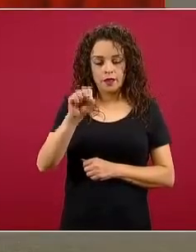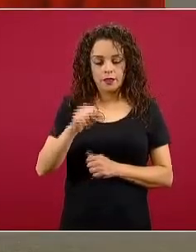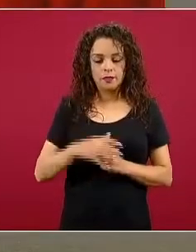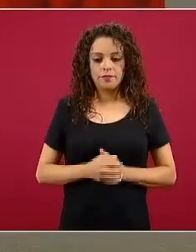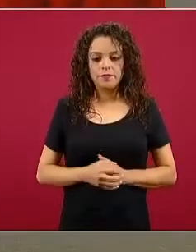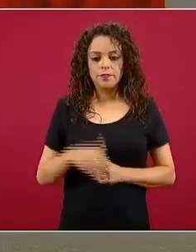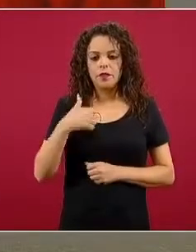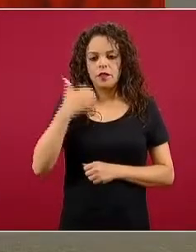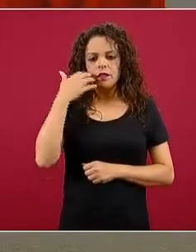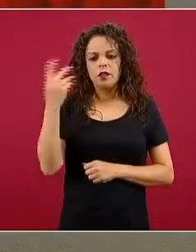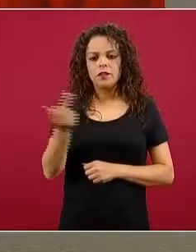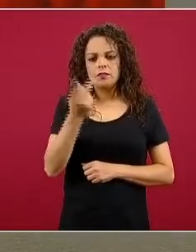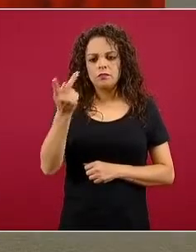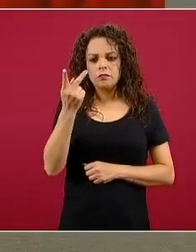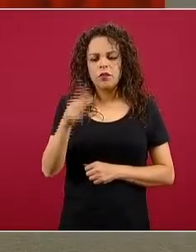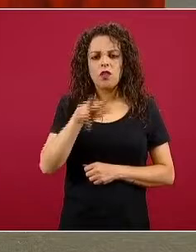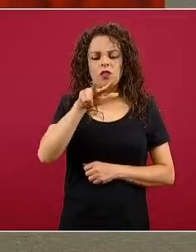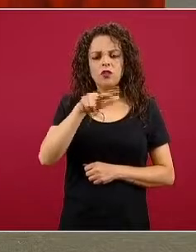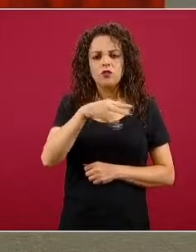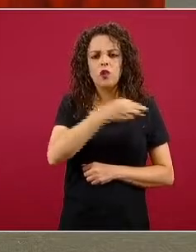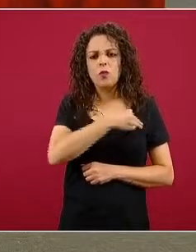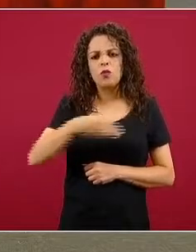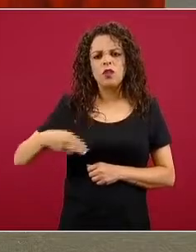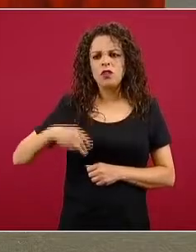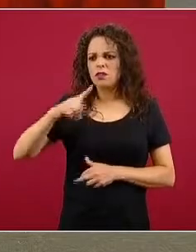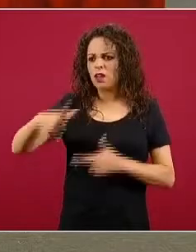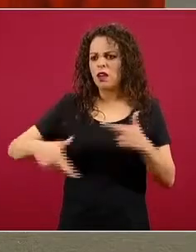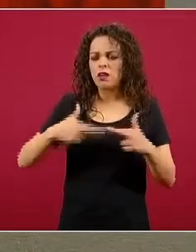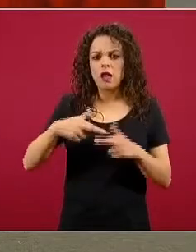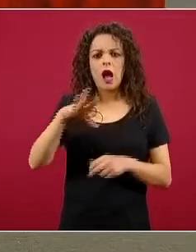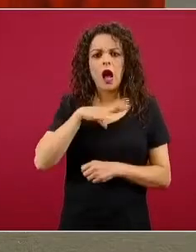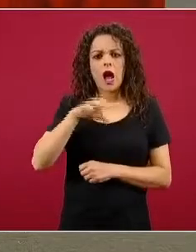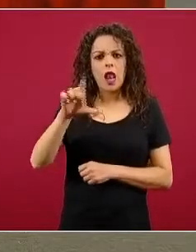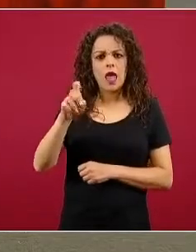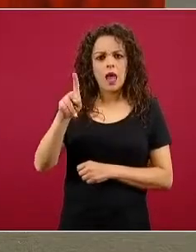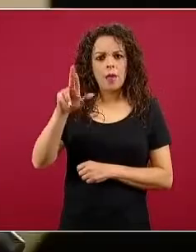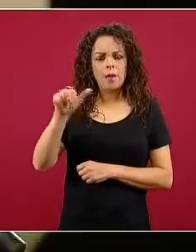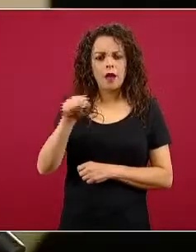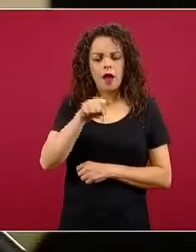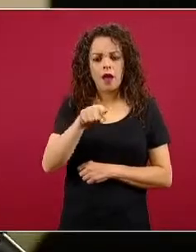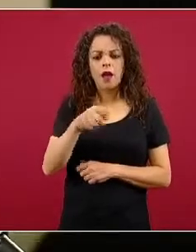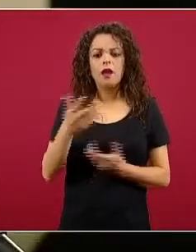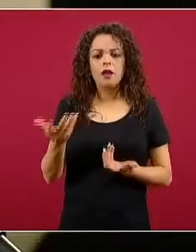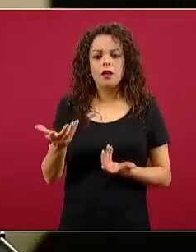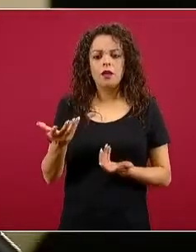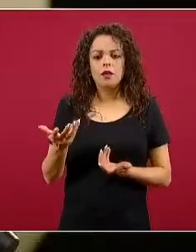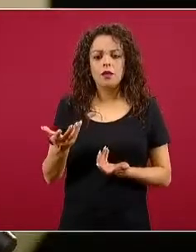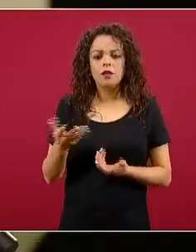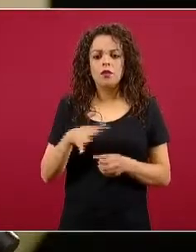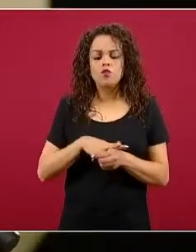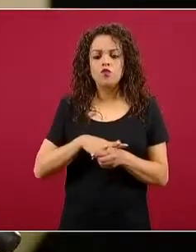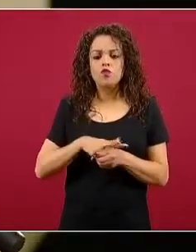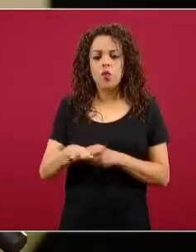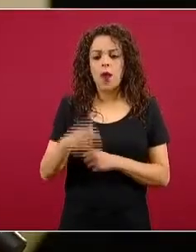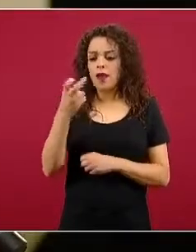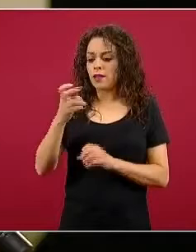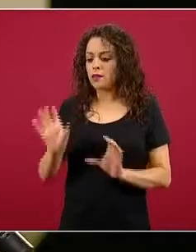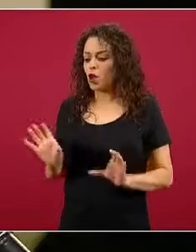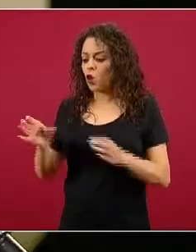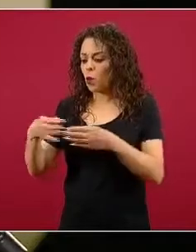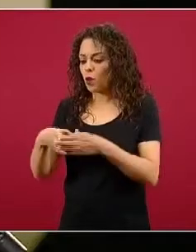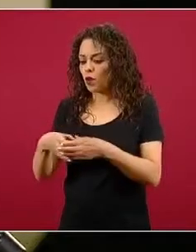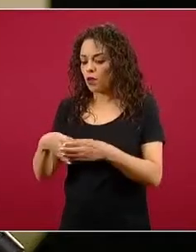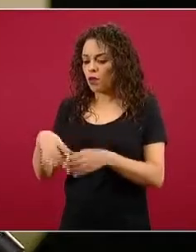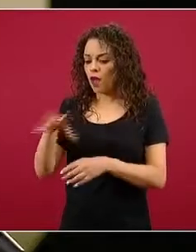18 municipios en los que hay una mayor prevalencia de lepra. ¿Cuáles son las condiciones por las cuales en estas comunidades hay